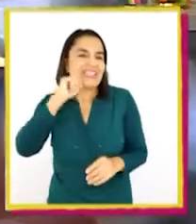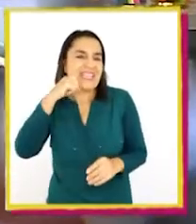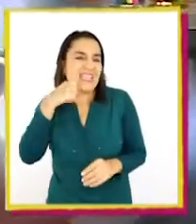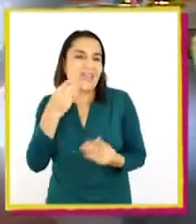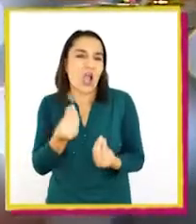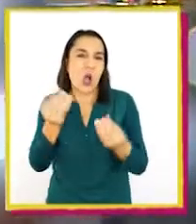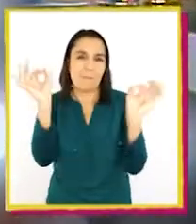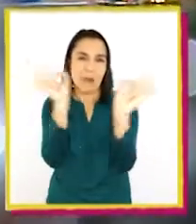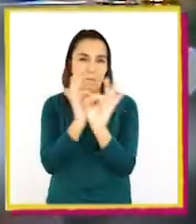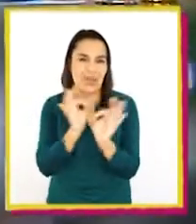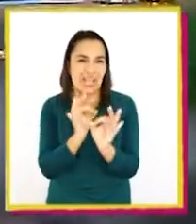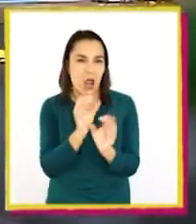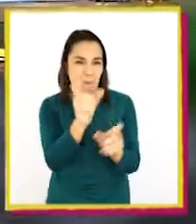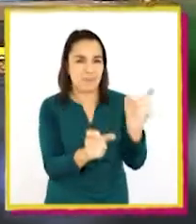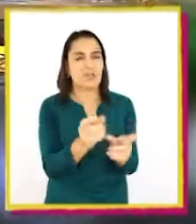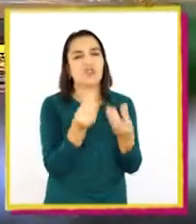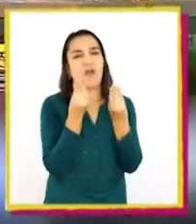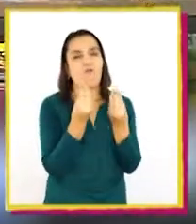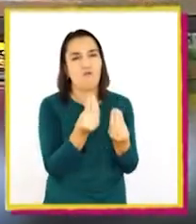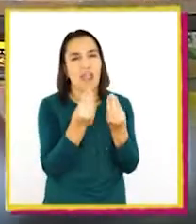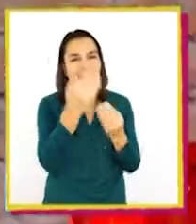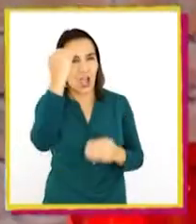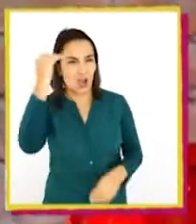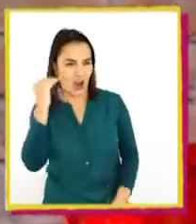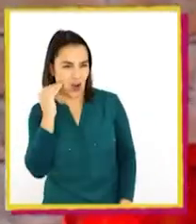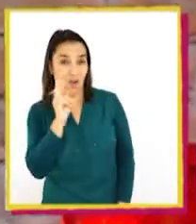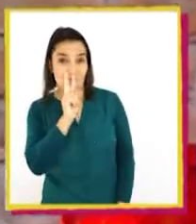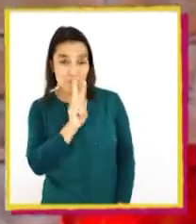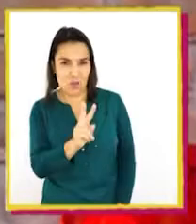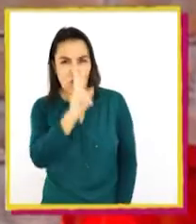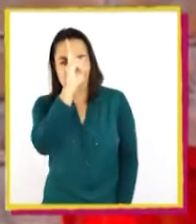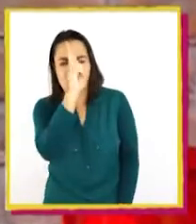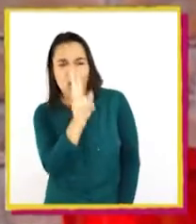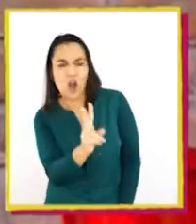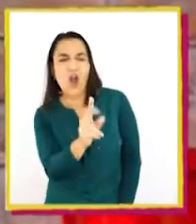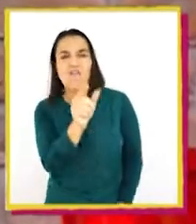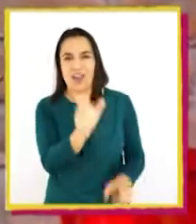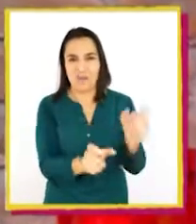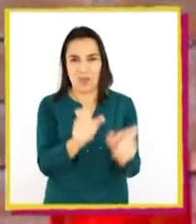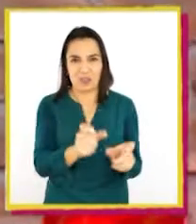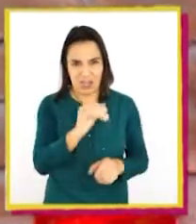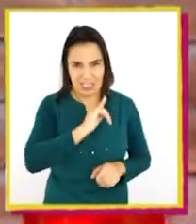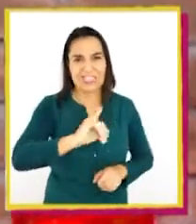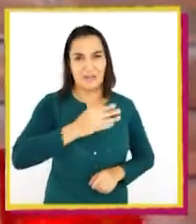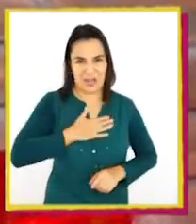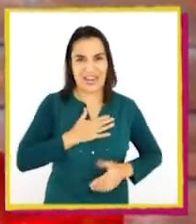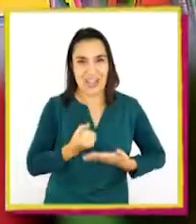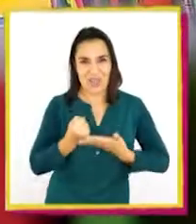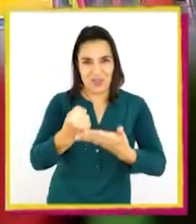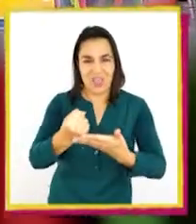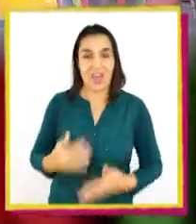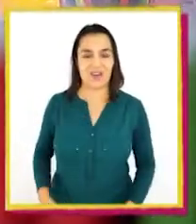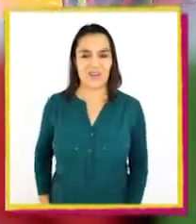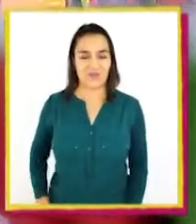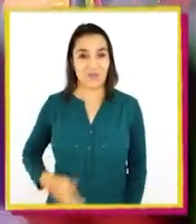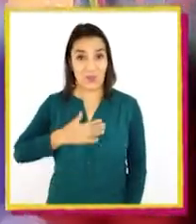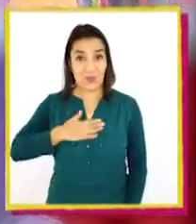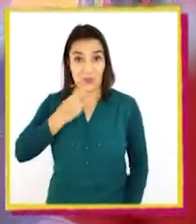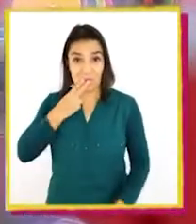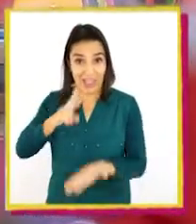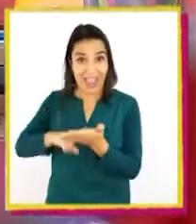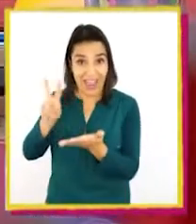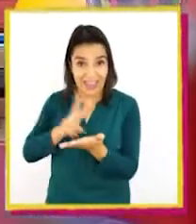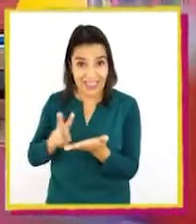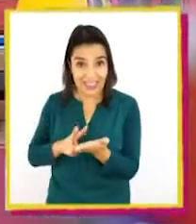de explicar la gran bondad que vio Colón en ellos y lo nobles que eran, siempre dispuestos a ayudar a otros. ¿Les gustó la